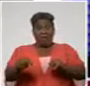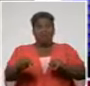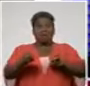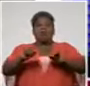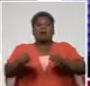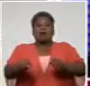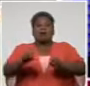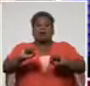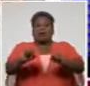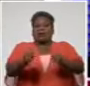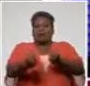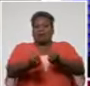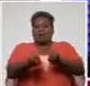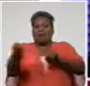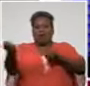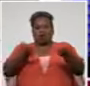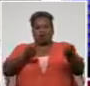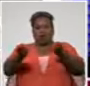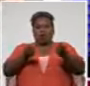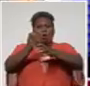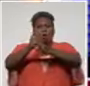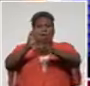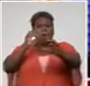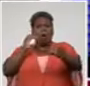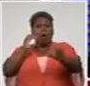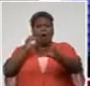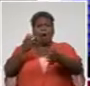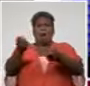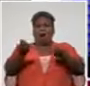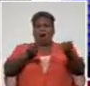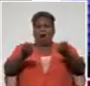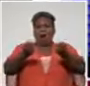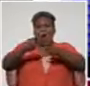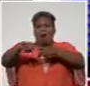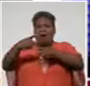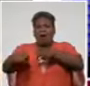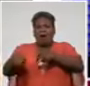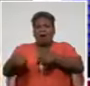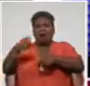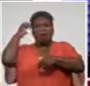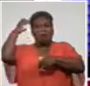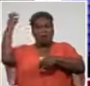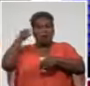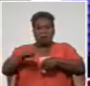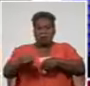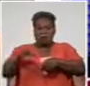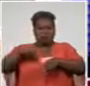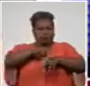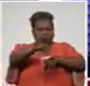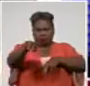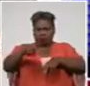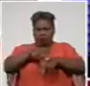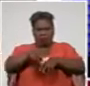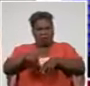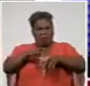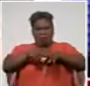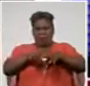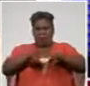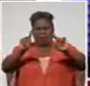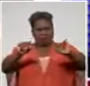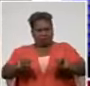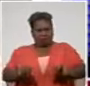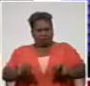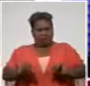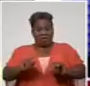transporte estatal. Es decir, alrededor de 40.000 medios estatales circulan en la capital. En la etapa anterior se había estado trabajando